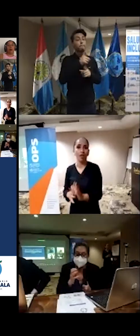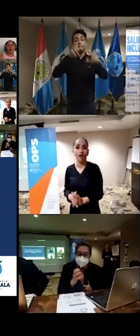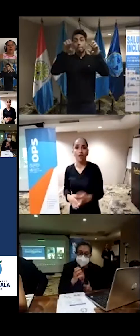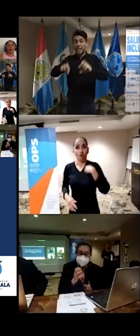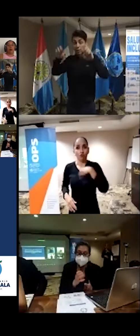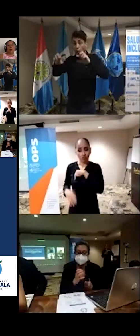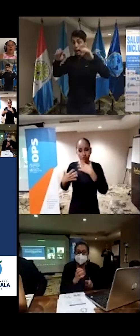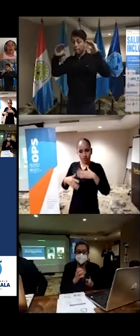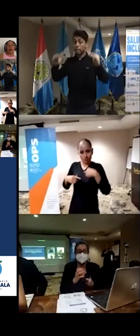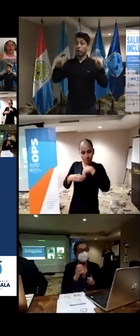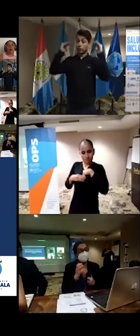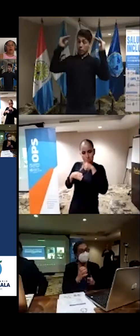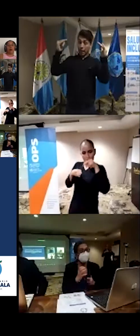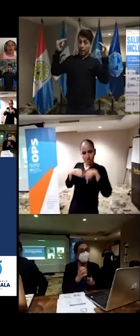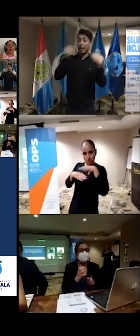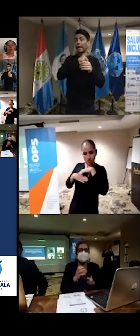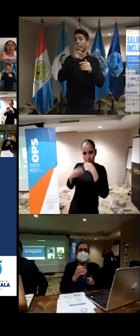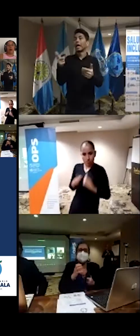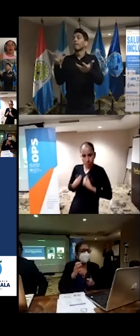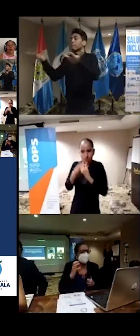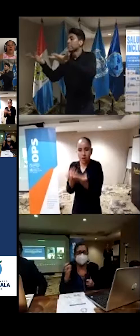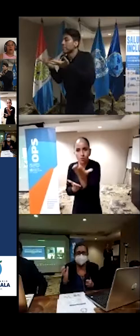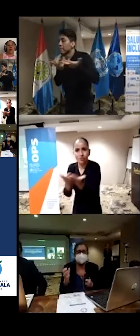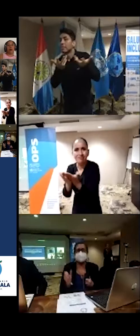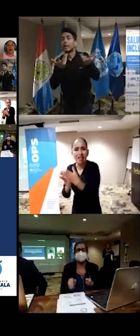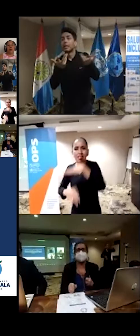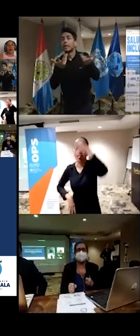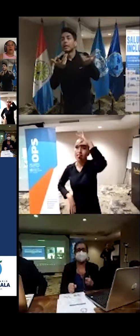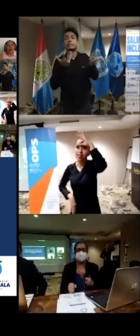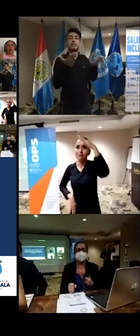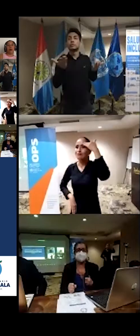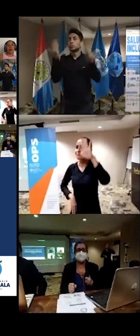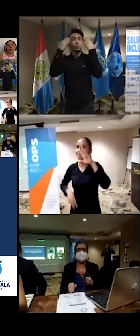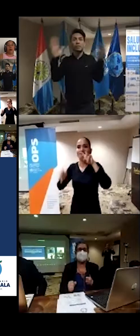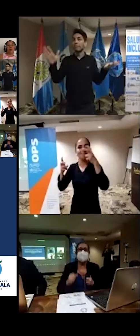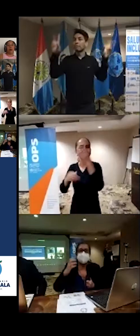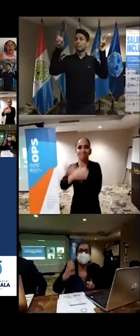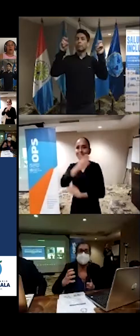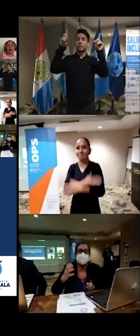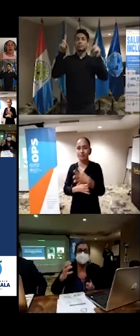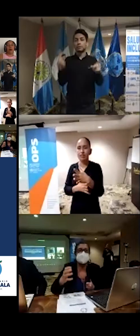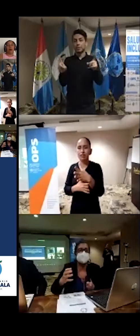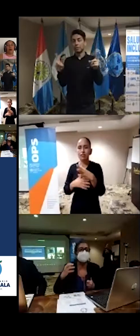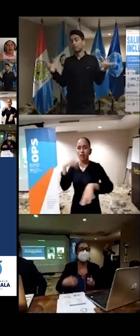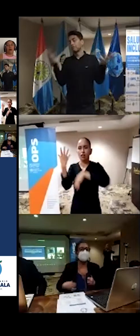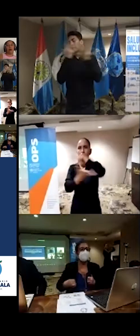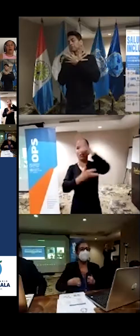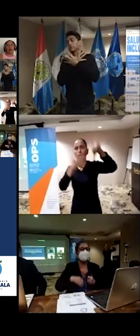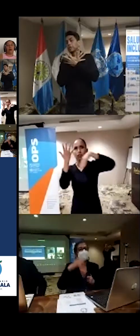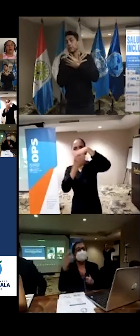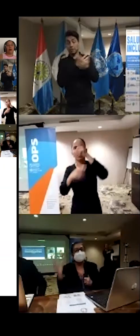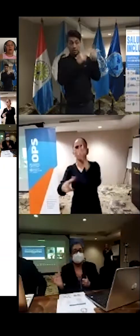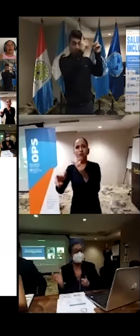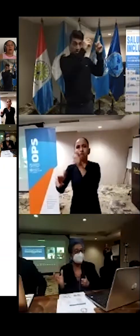nuestros proveedores de servicio no saben qué es discapacidad. Confunden la discapacidad con